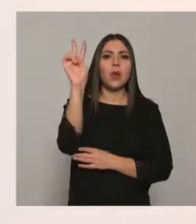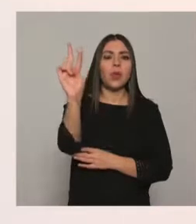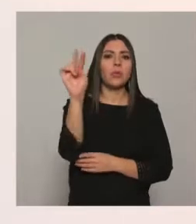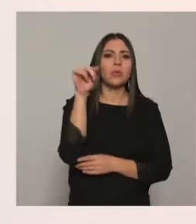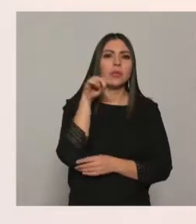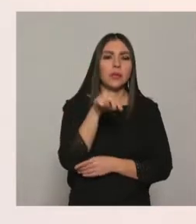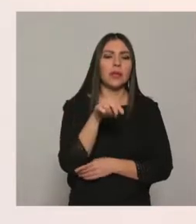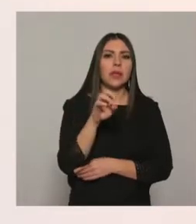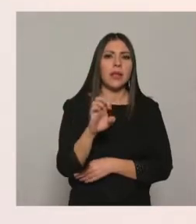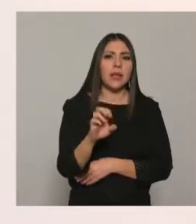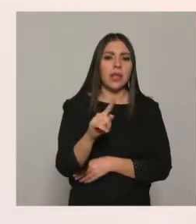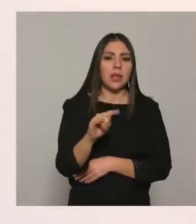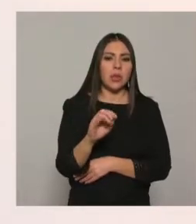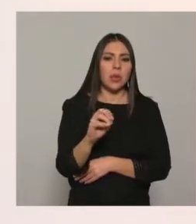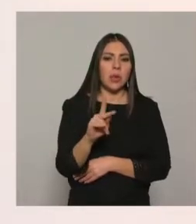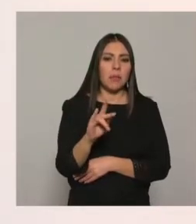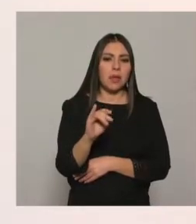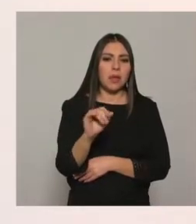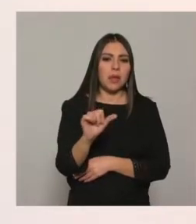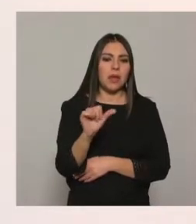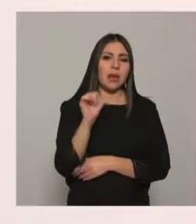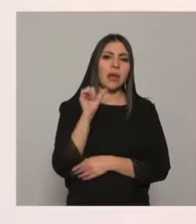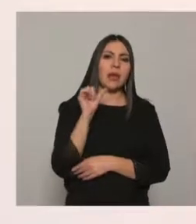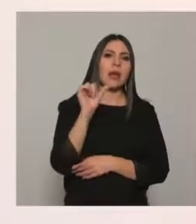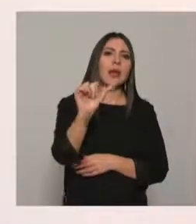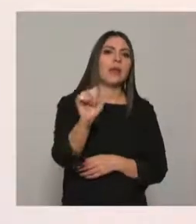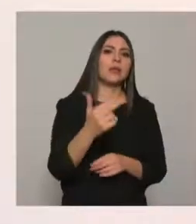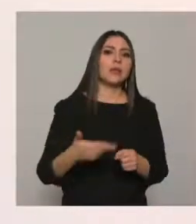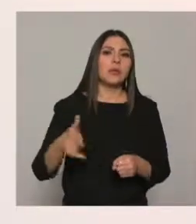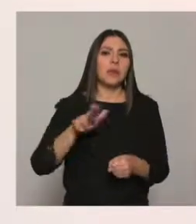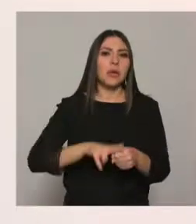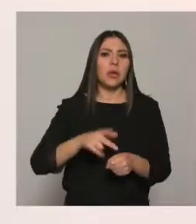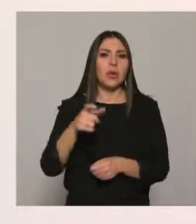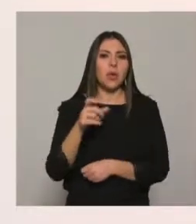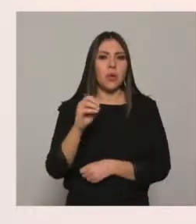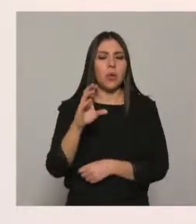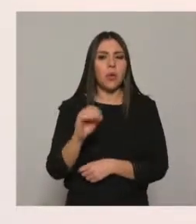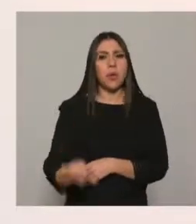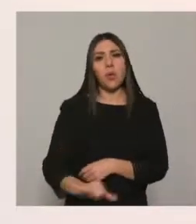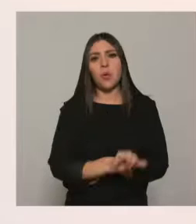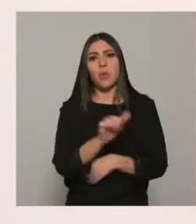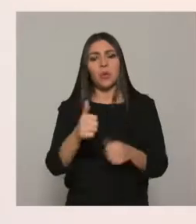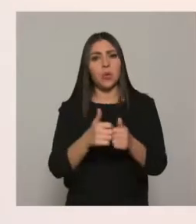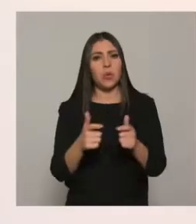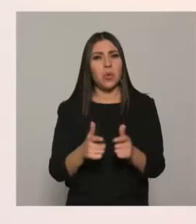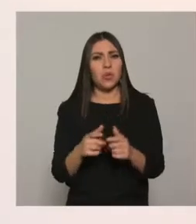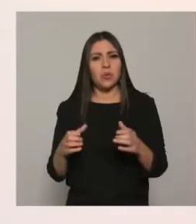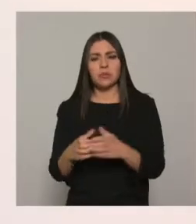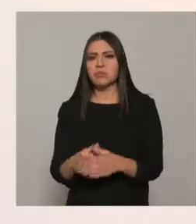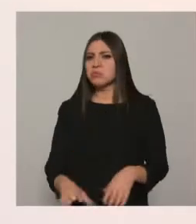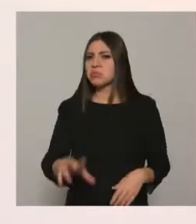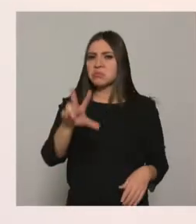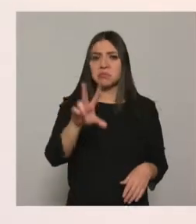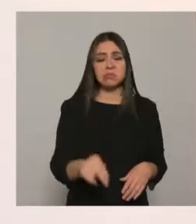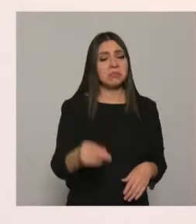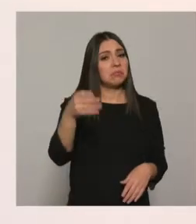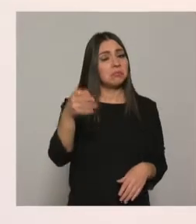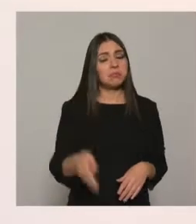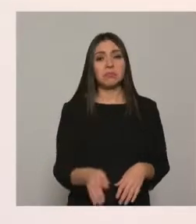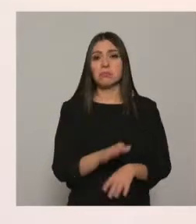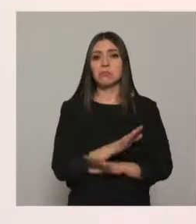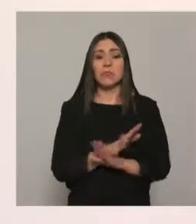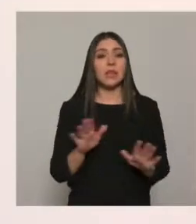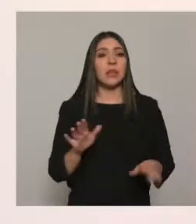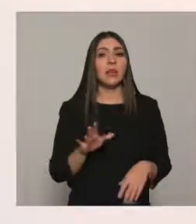Etiopía hasta lo que es, como te comentaba, el Hospital de Joco. Pero ya hay otro grupo que de plano considera que nos dice que no es viable, que por